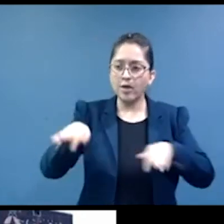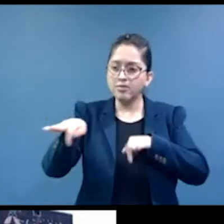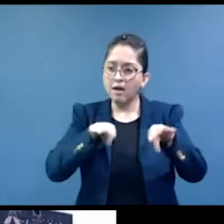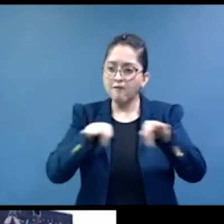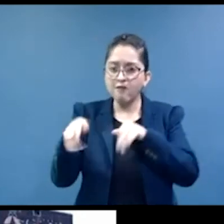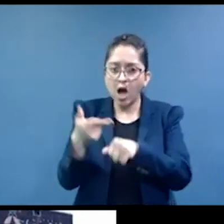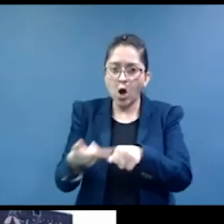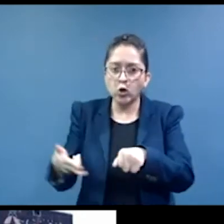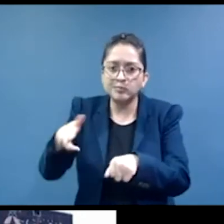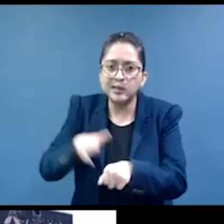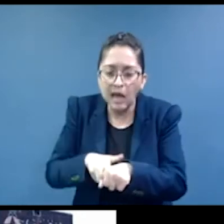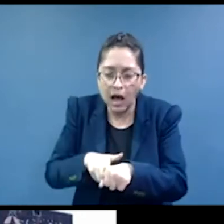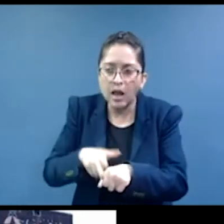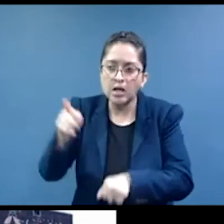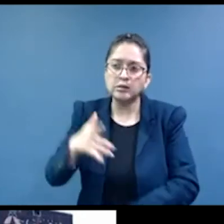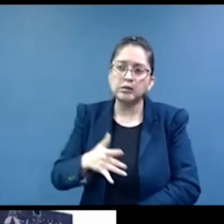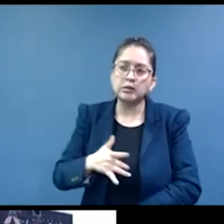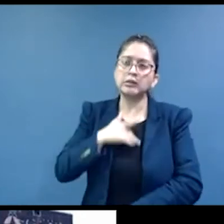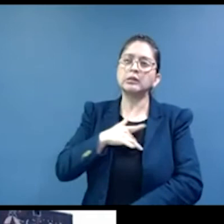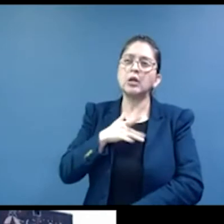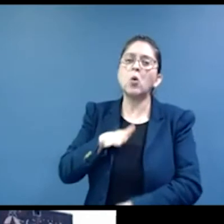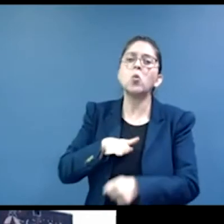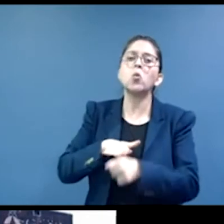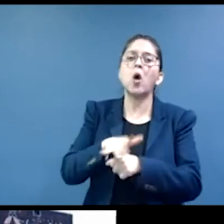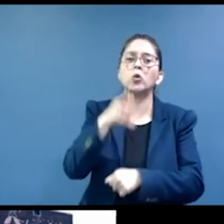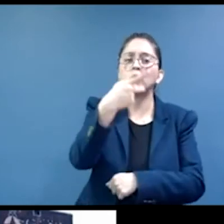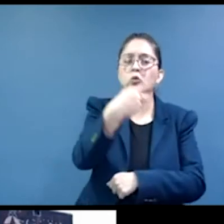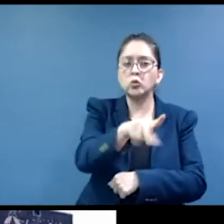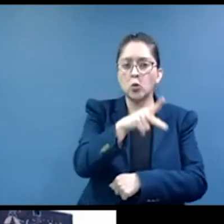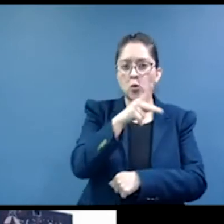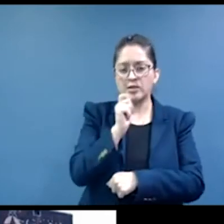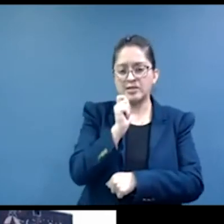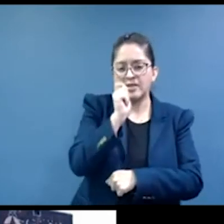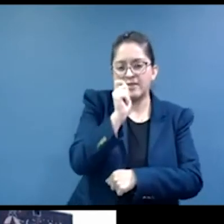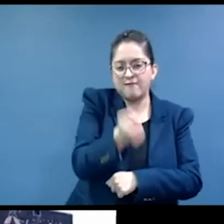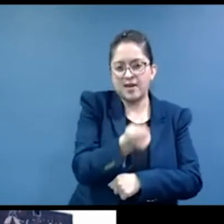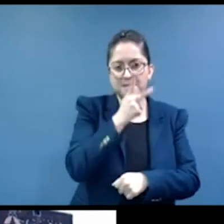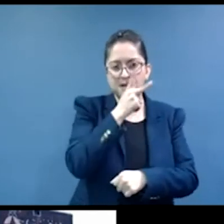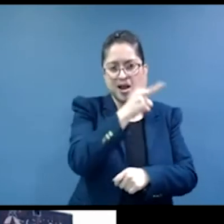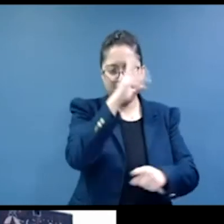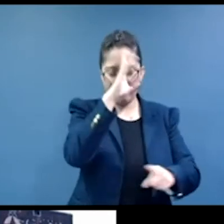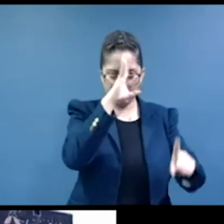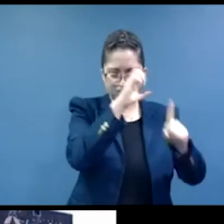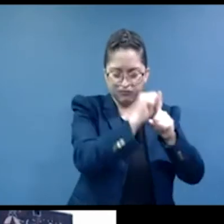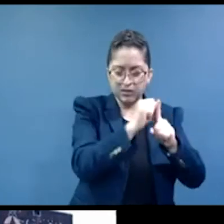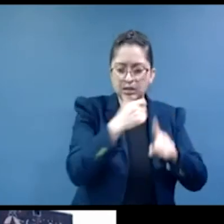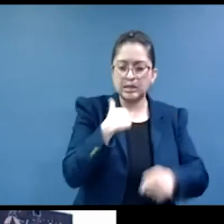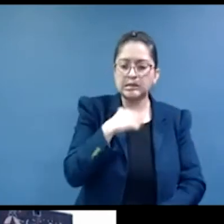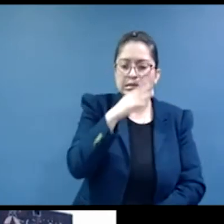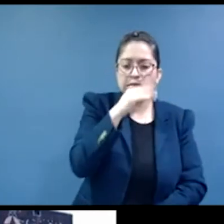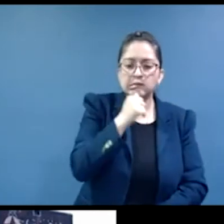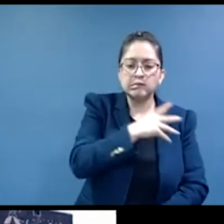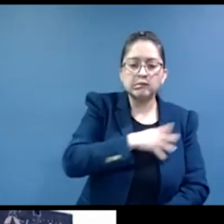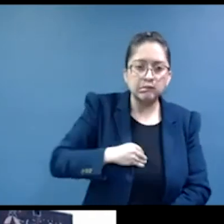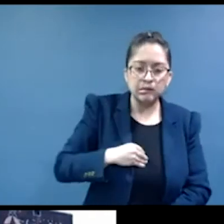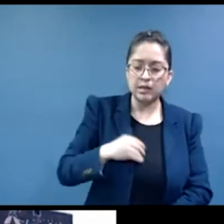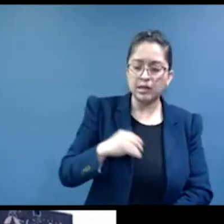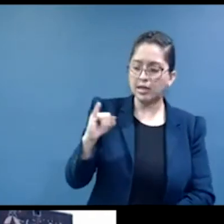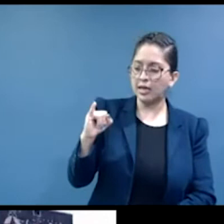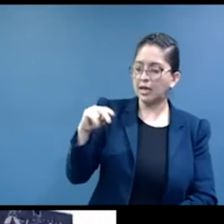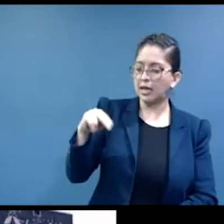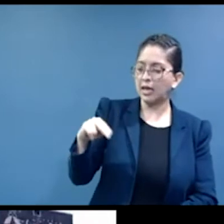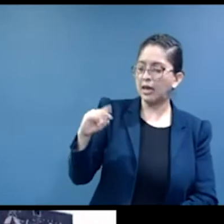final, si se deja un tema de infertilidad, ¿cómo podríamos asegurarnos que el personal de salud, el